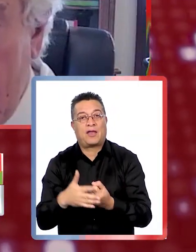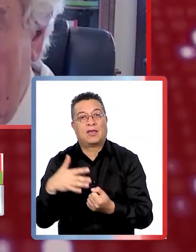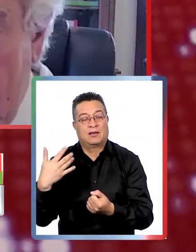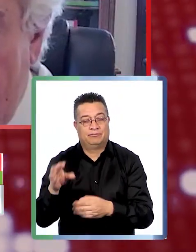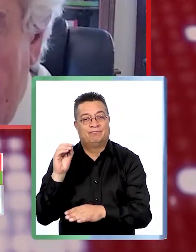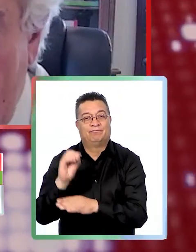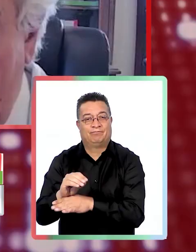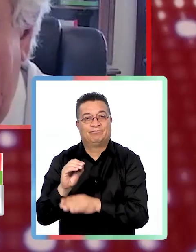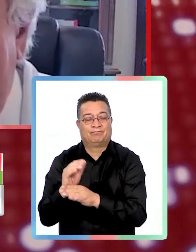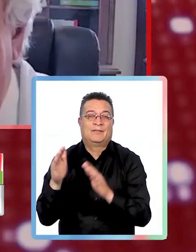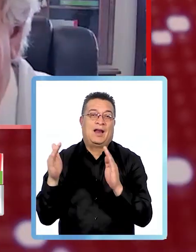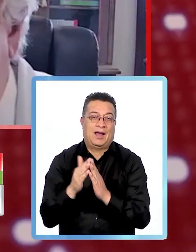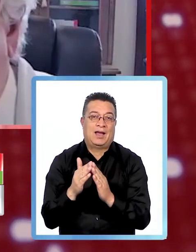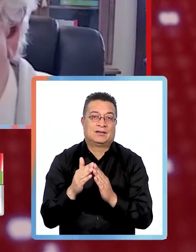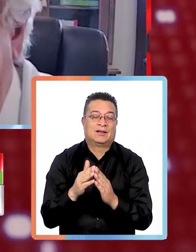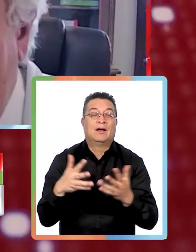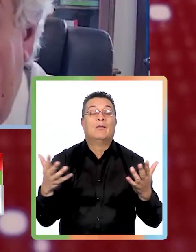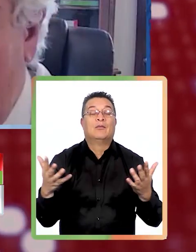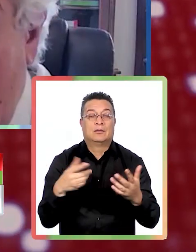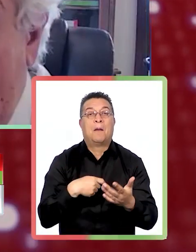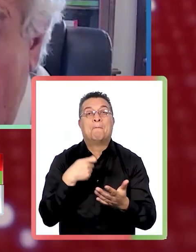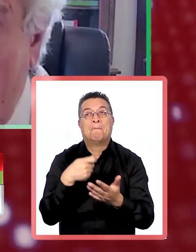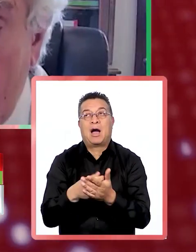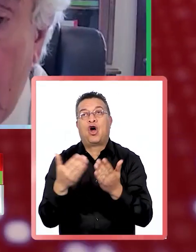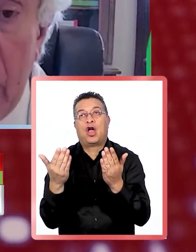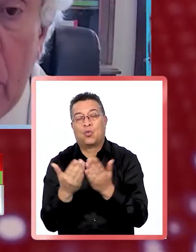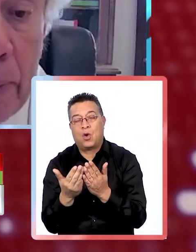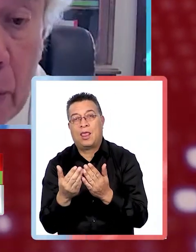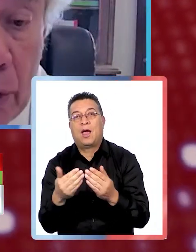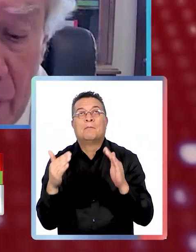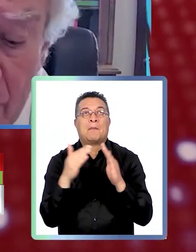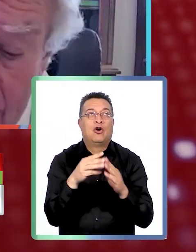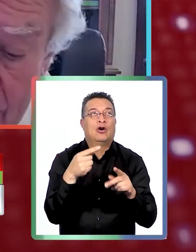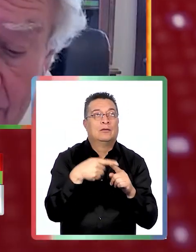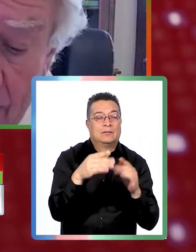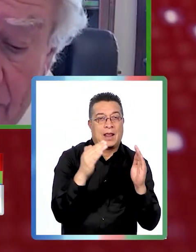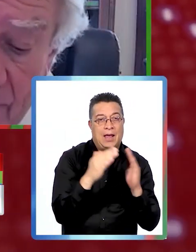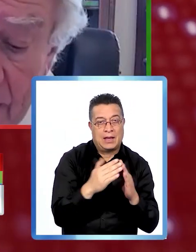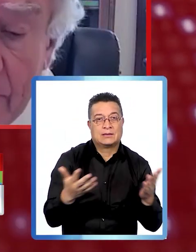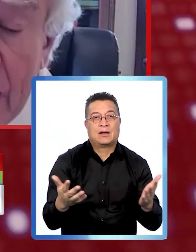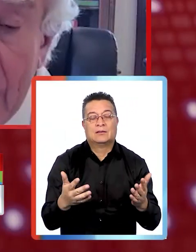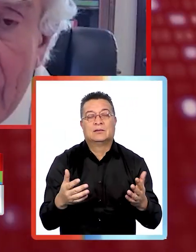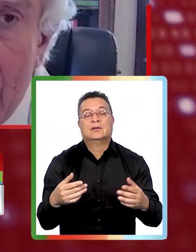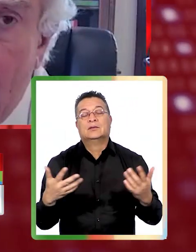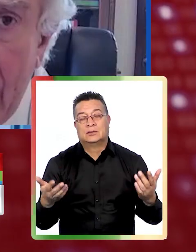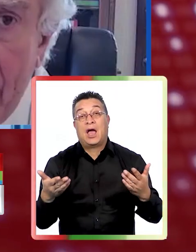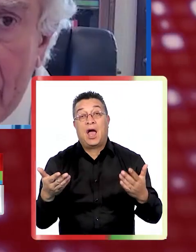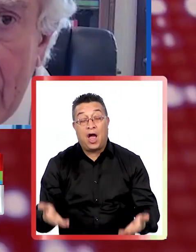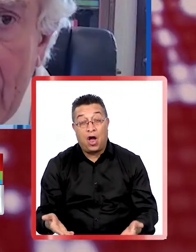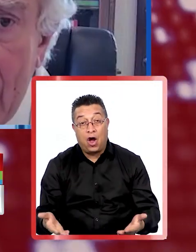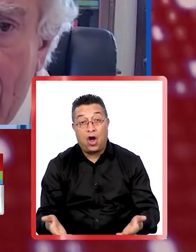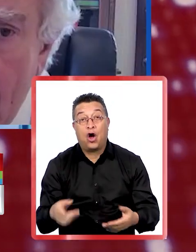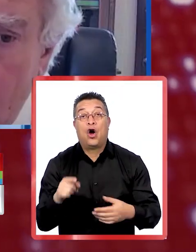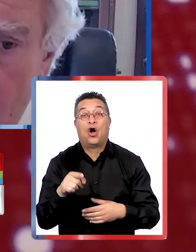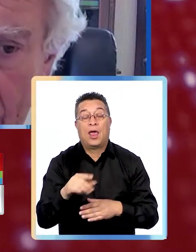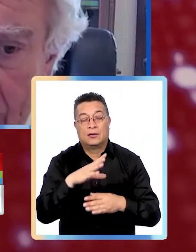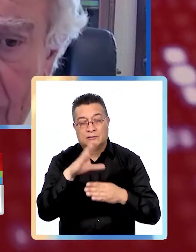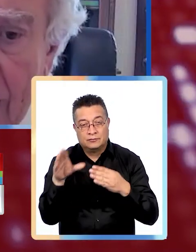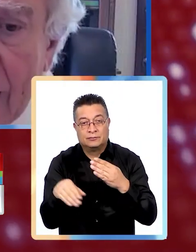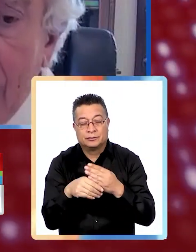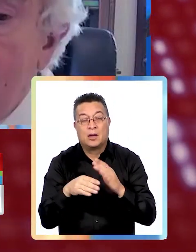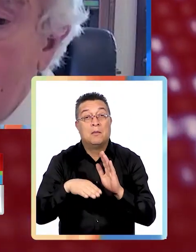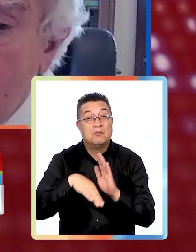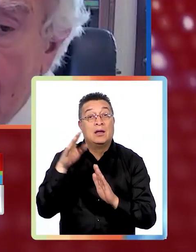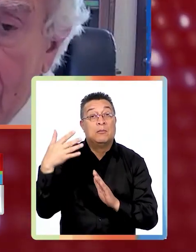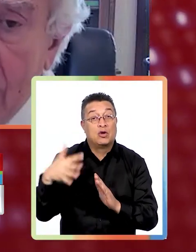para la subsistencia del hogar. Y eso tiene que ver con pagos de colegio, pagos de vivienda, en fin. Ahora, a eso se